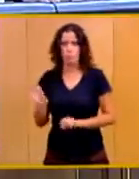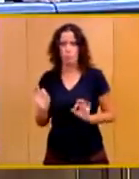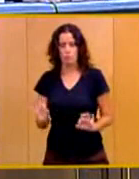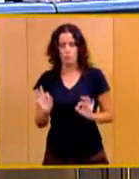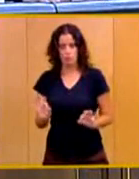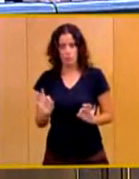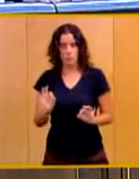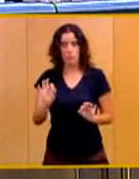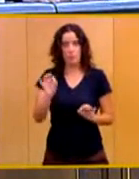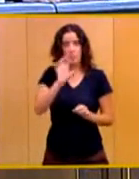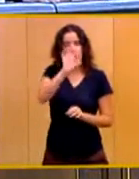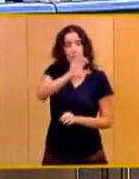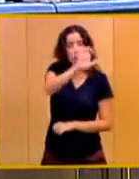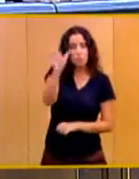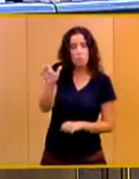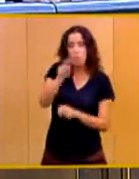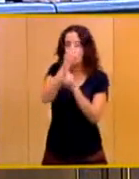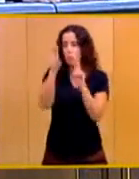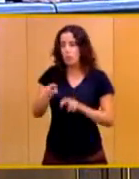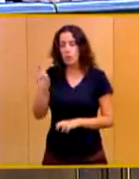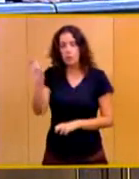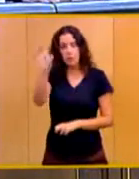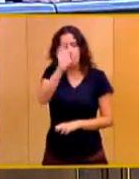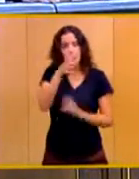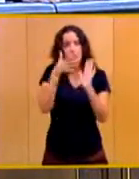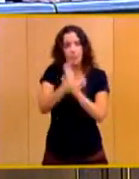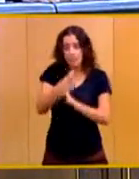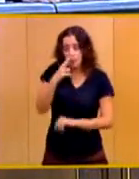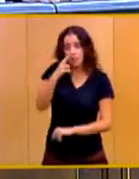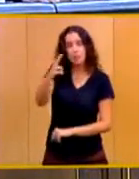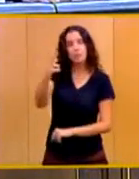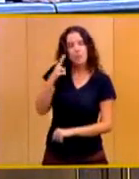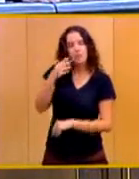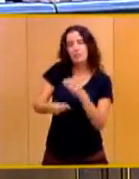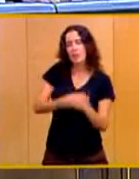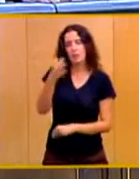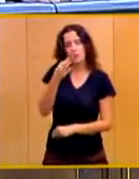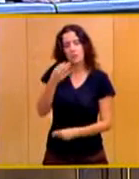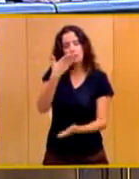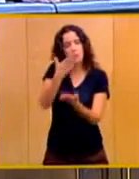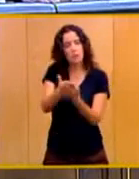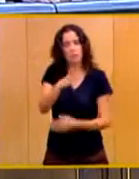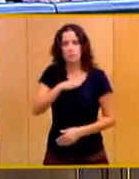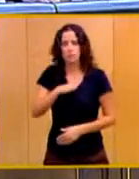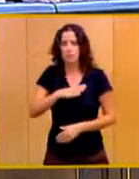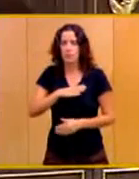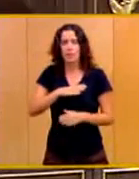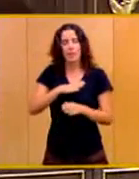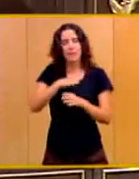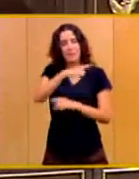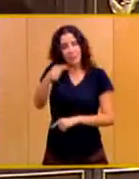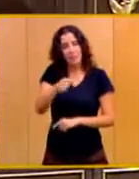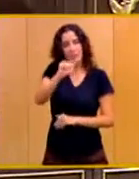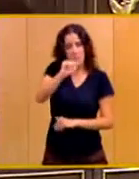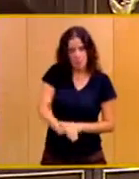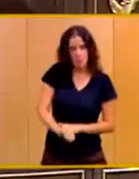e internacionales han estado durante 2 años pidiéndole que redujera el déficit y no ha hecho caso. 2